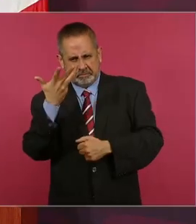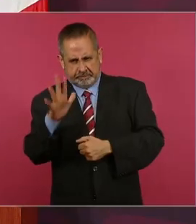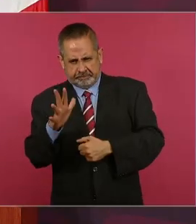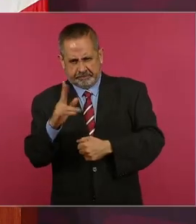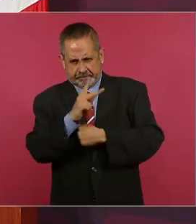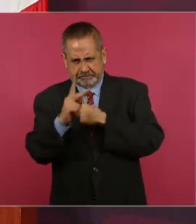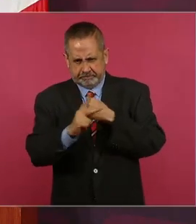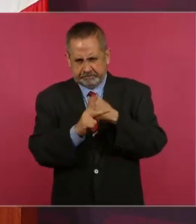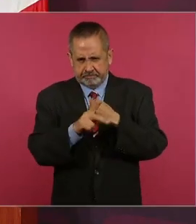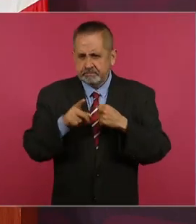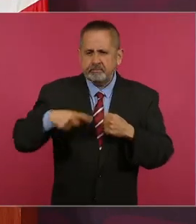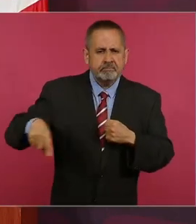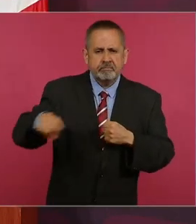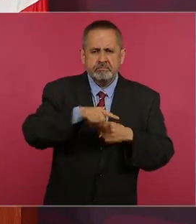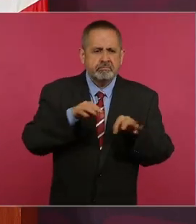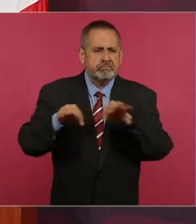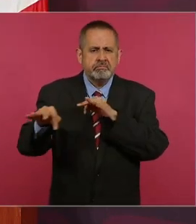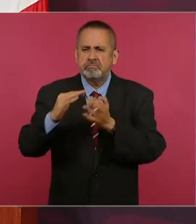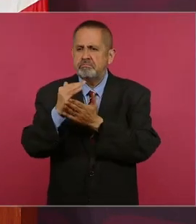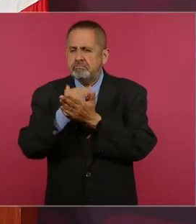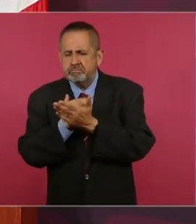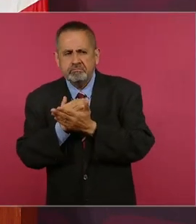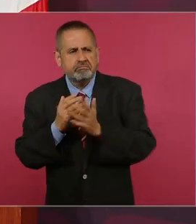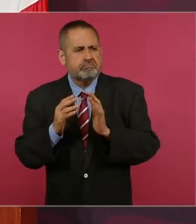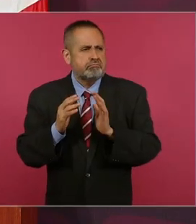en todo el mundo, México,